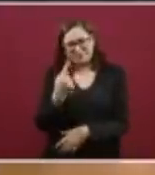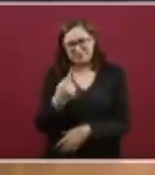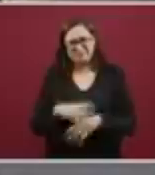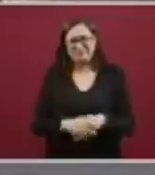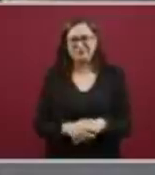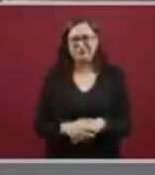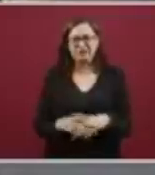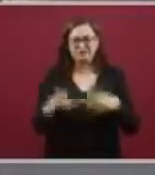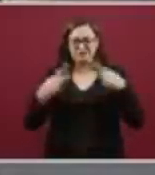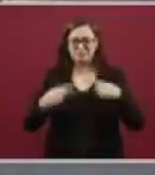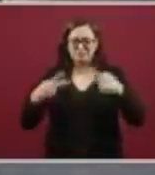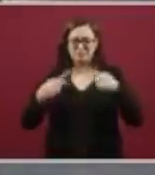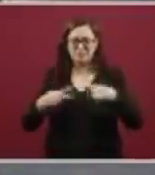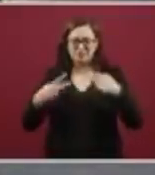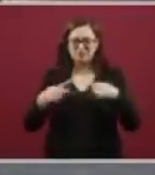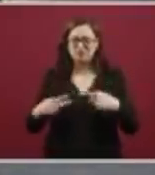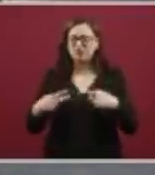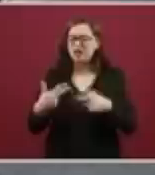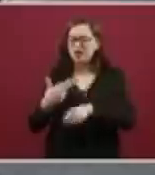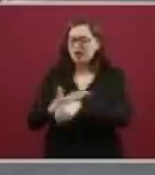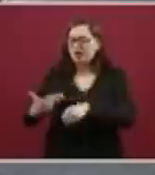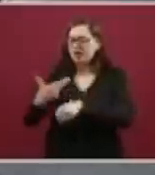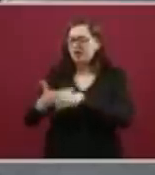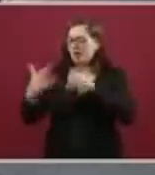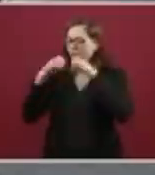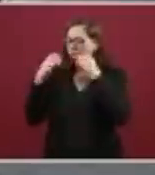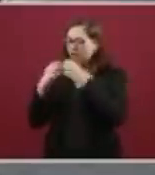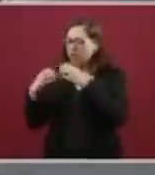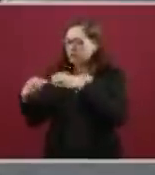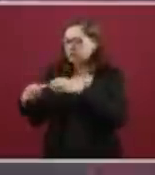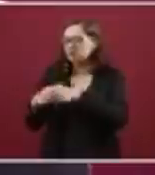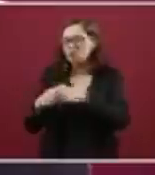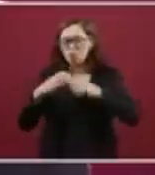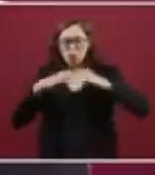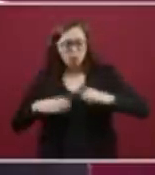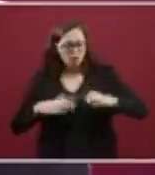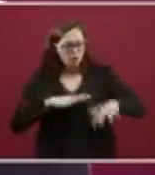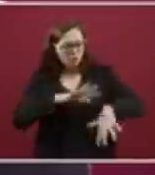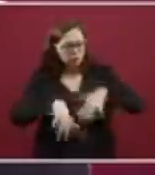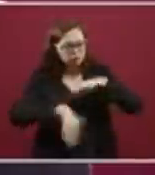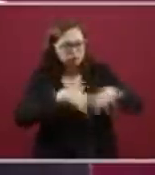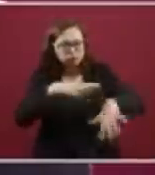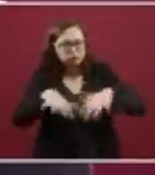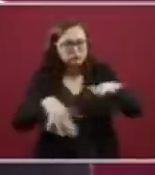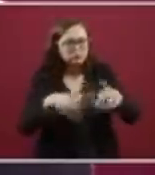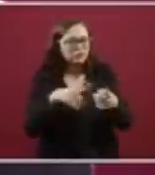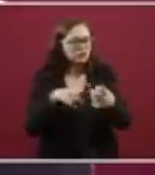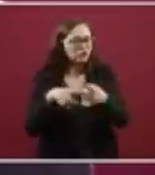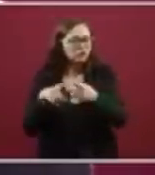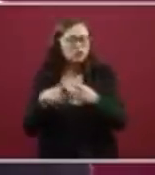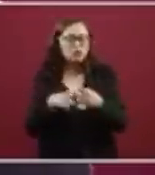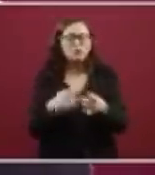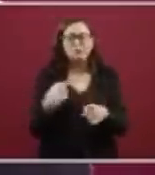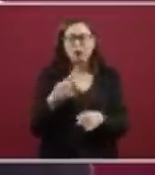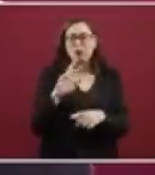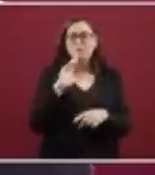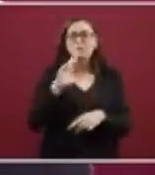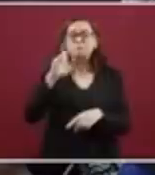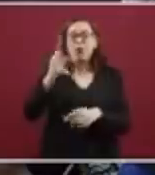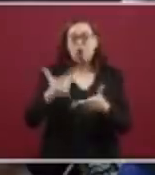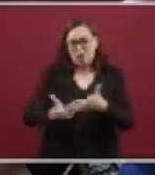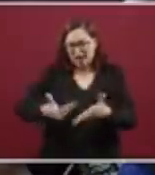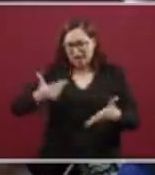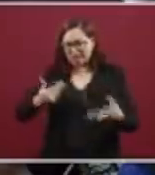organiza ya para buscar los cuerpos, ¿no? Y sería bueno pensar en una organización preventiva,